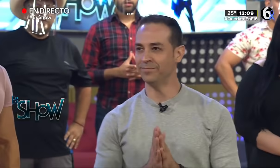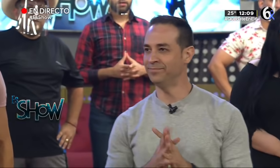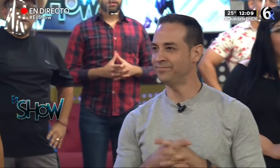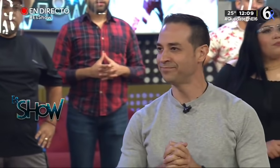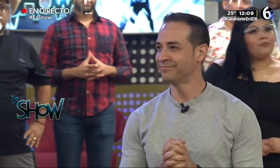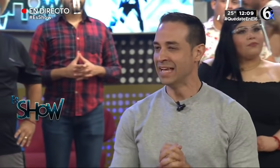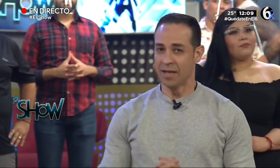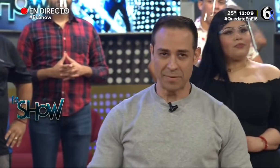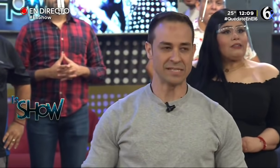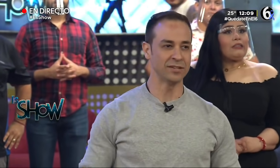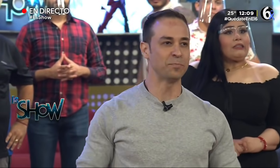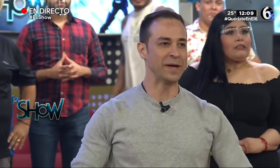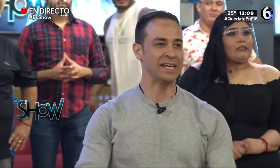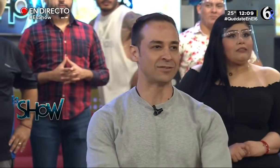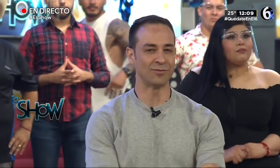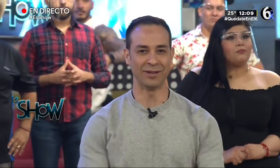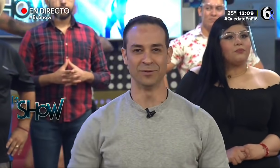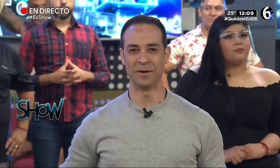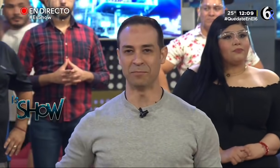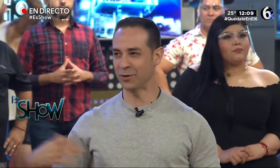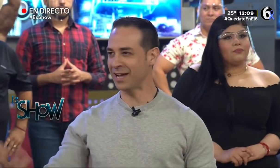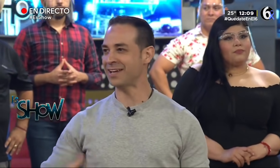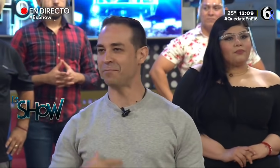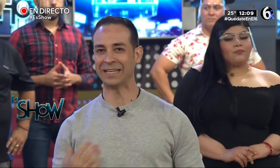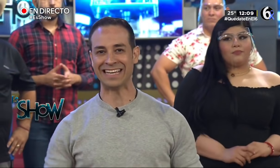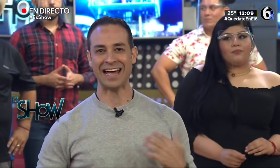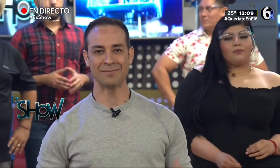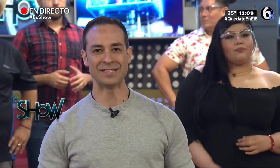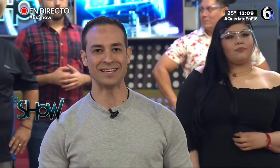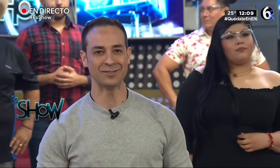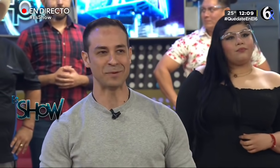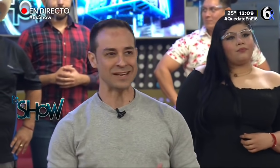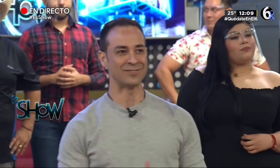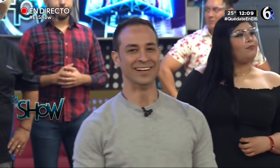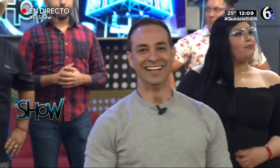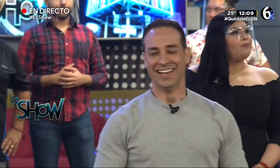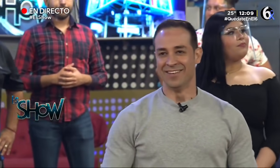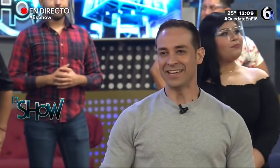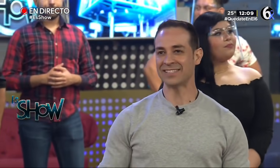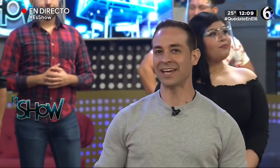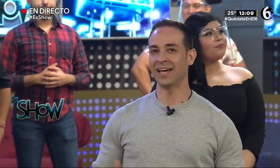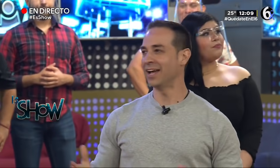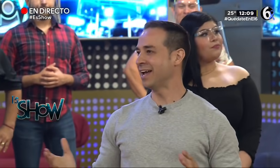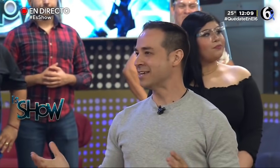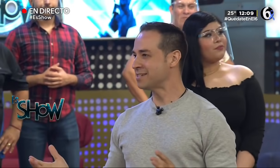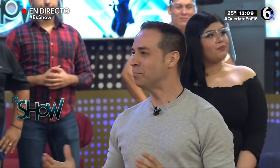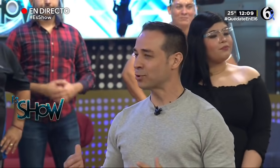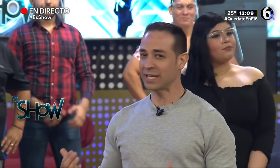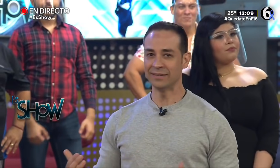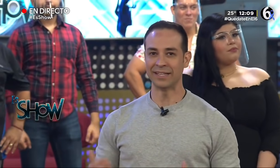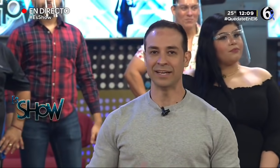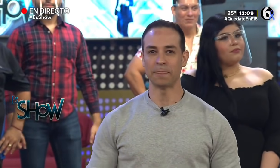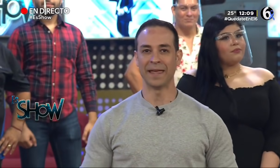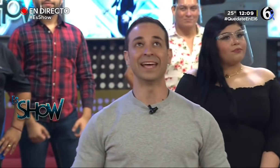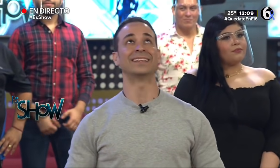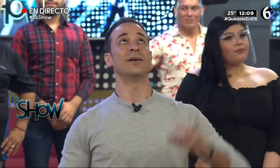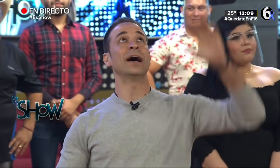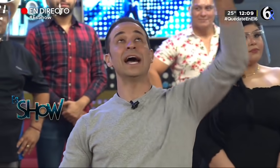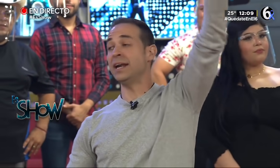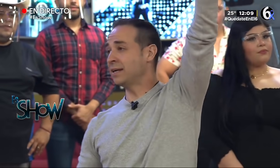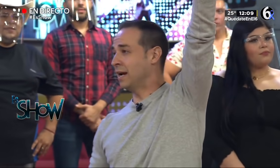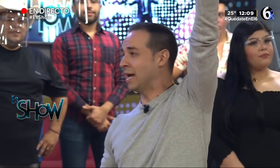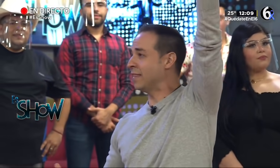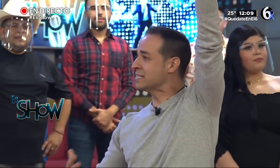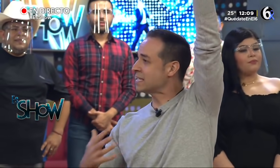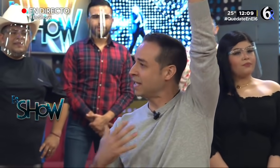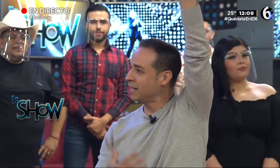siente usted perico? Me siento perico. Cuando me pone aquí a platicar, me siento perico. Fíjese que es importante